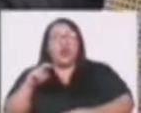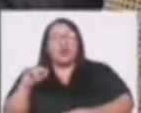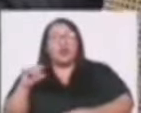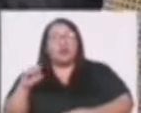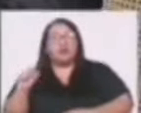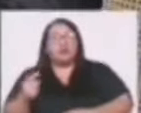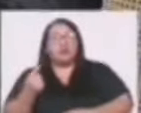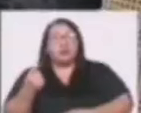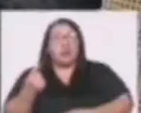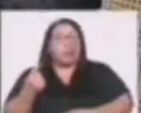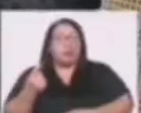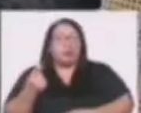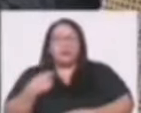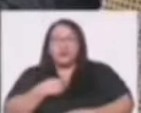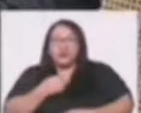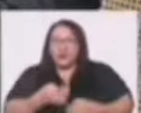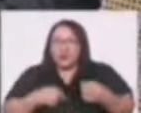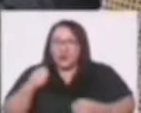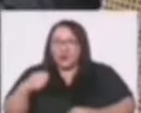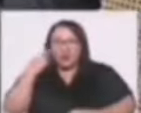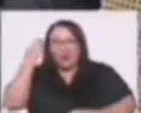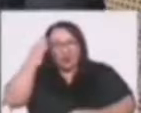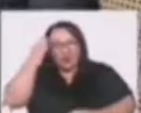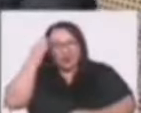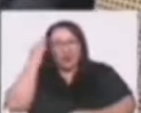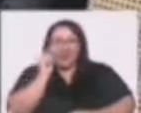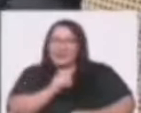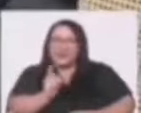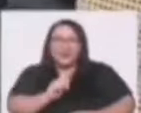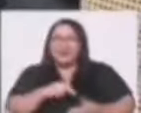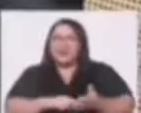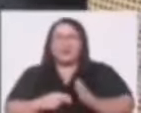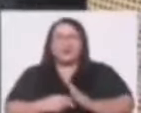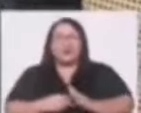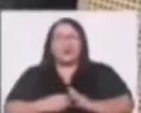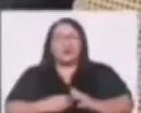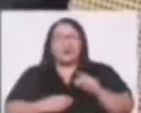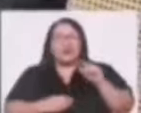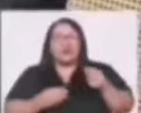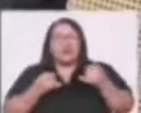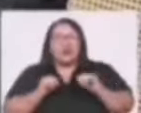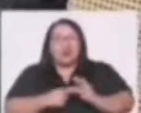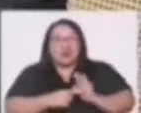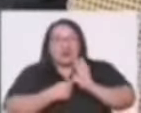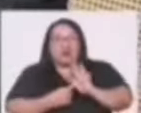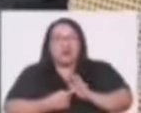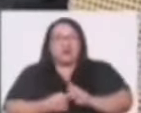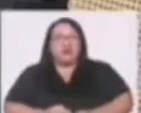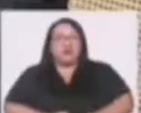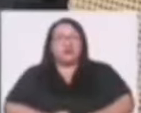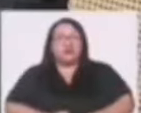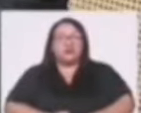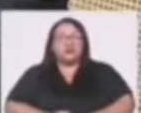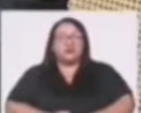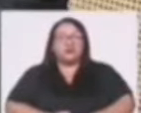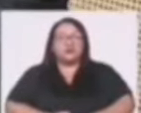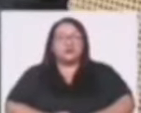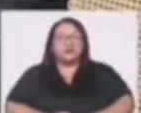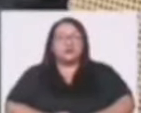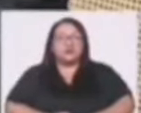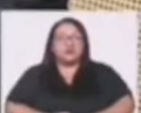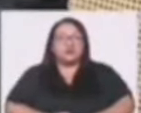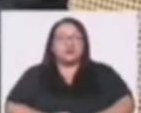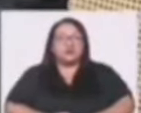del Estado y nos encontramos en un juicio político, ello no implica que su informe se presente de manera general y